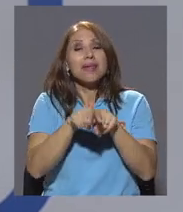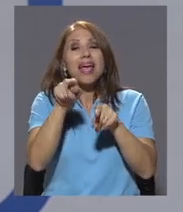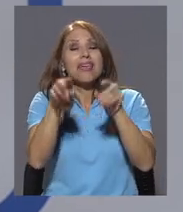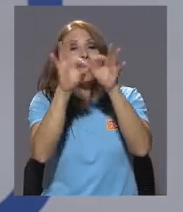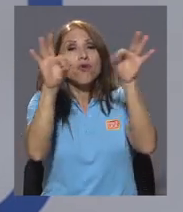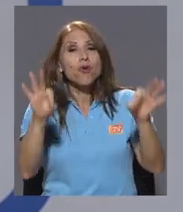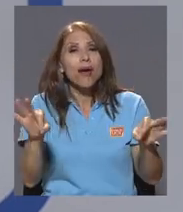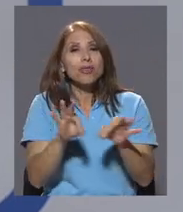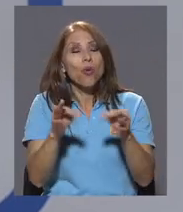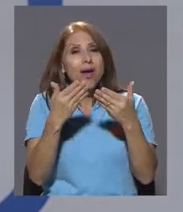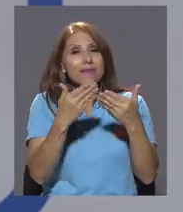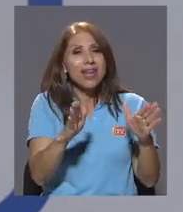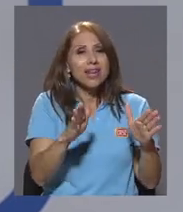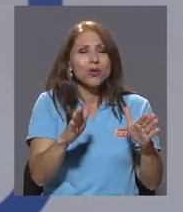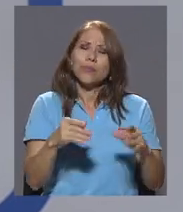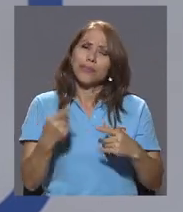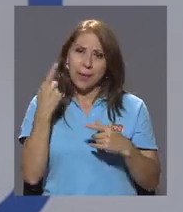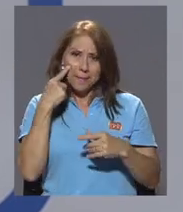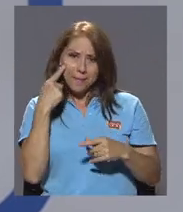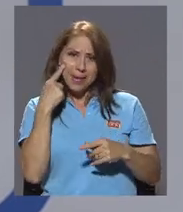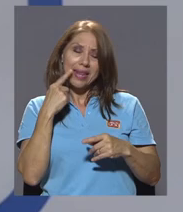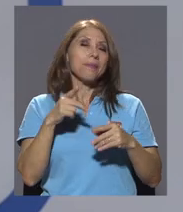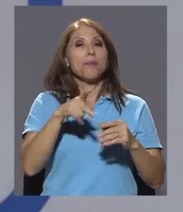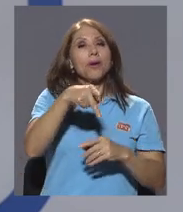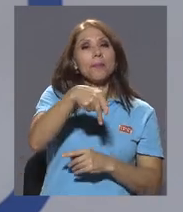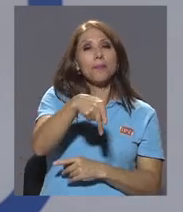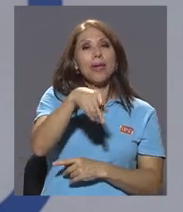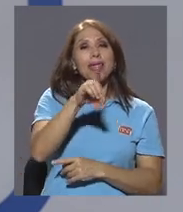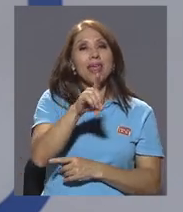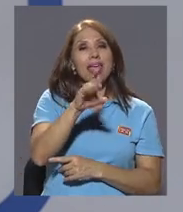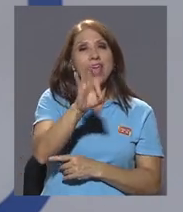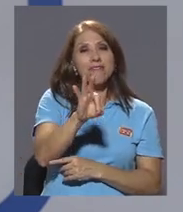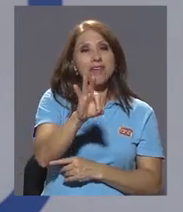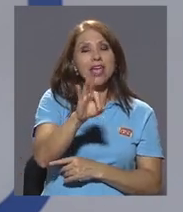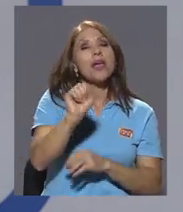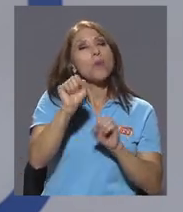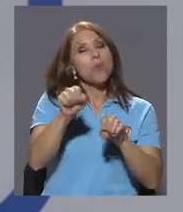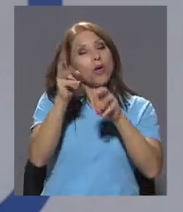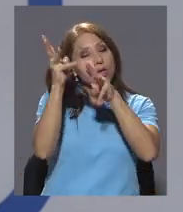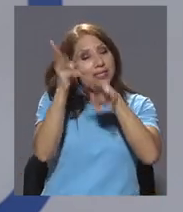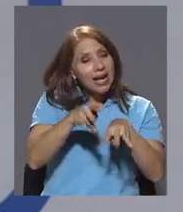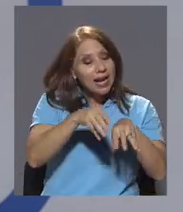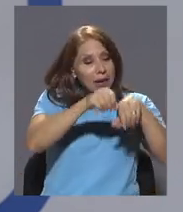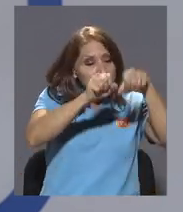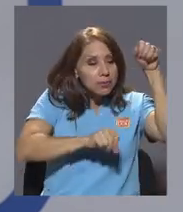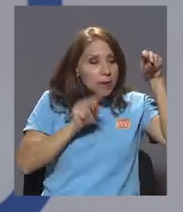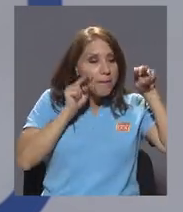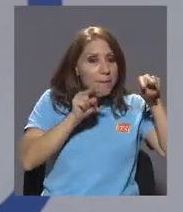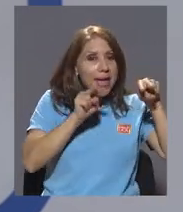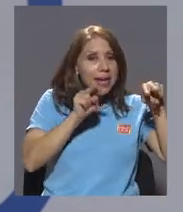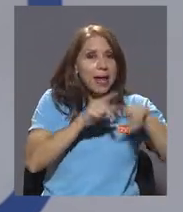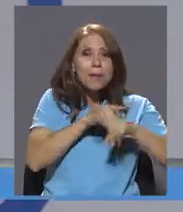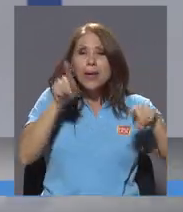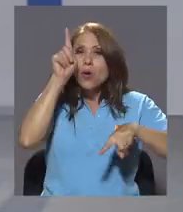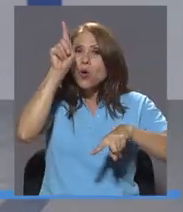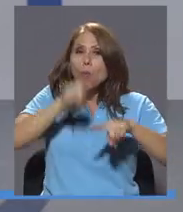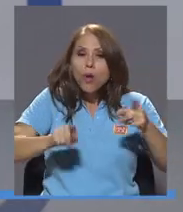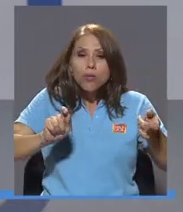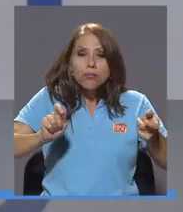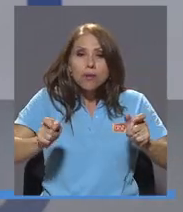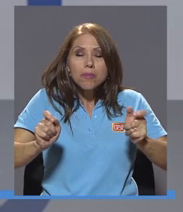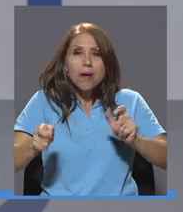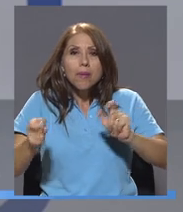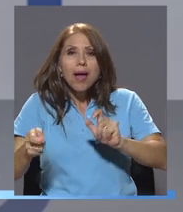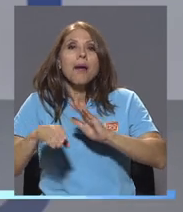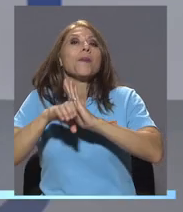diferencia digamos entre un formato como el pdf que yo sólo lo puedo descargar lo puedo ver pero no puedo analizar los datos a diferencia por ejemplo de un